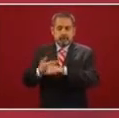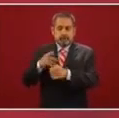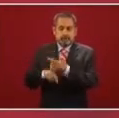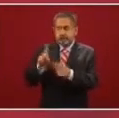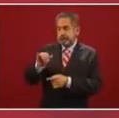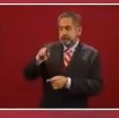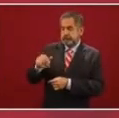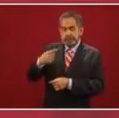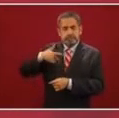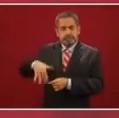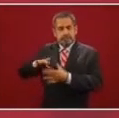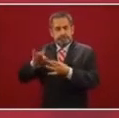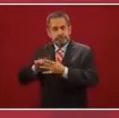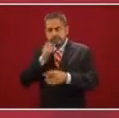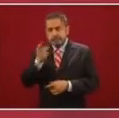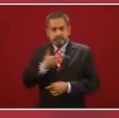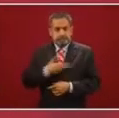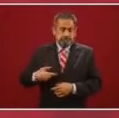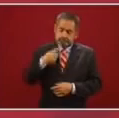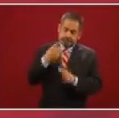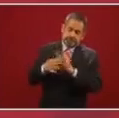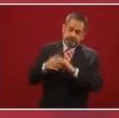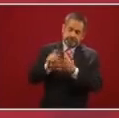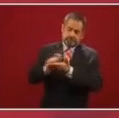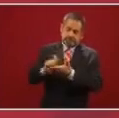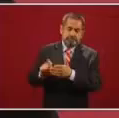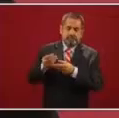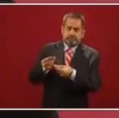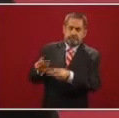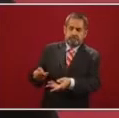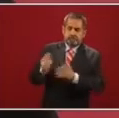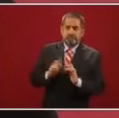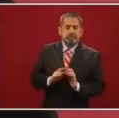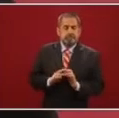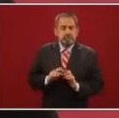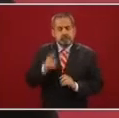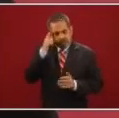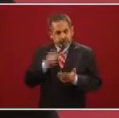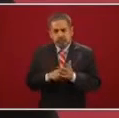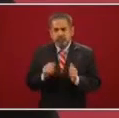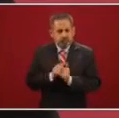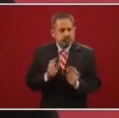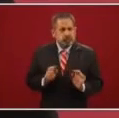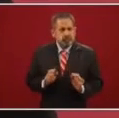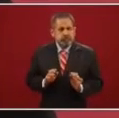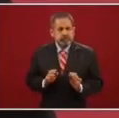oyeron lo que el presidente tiene mencionado y yo creo que se está obrando de una manera